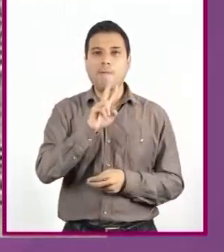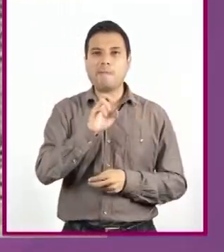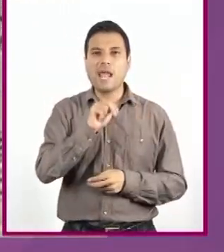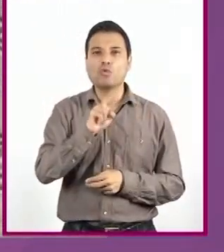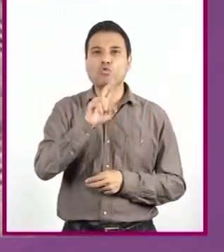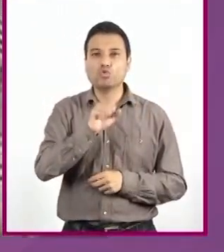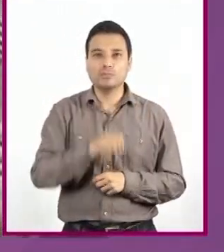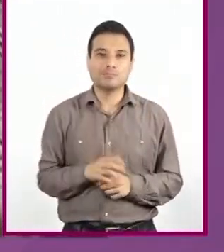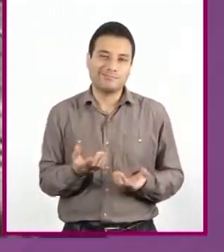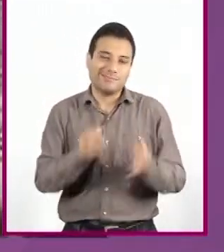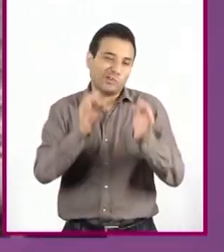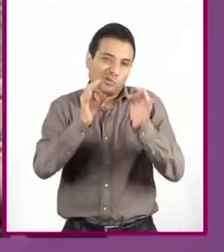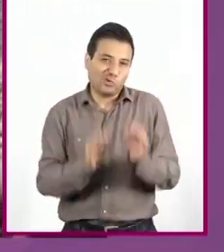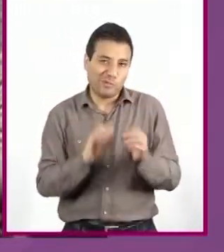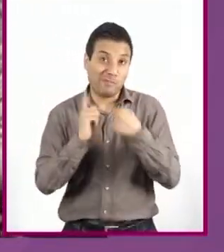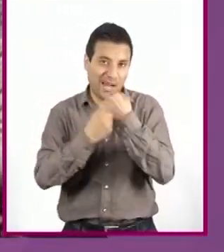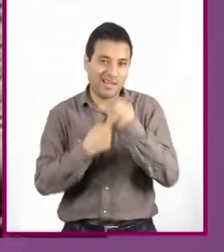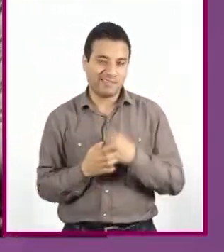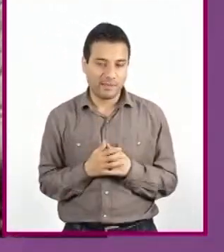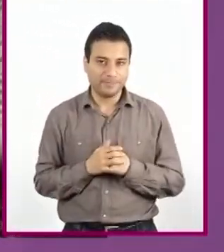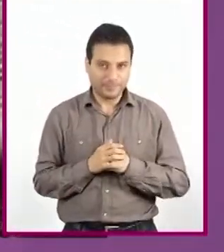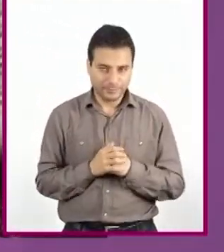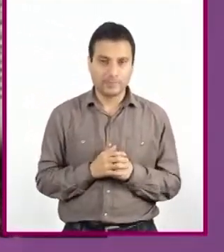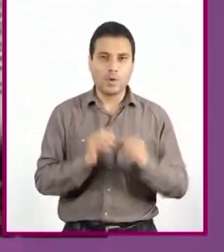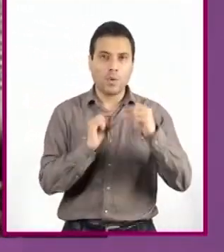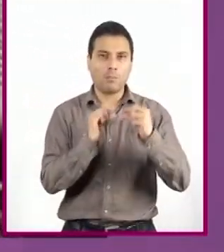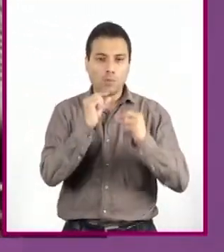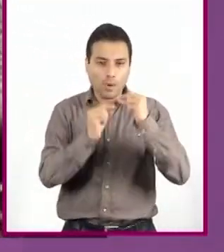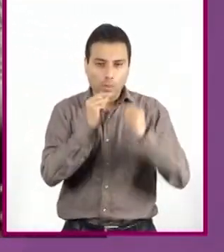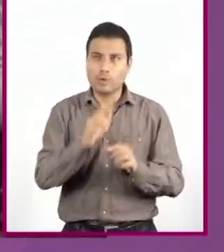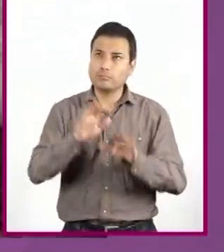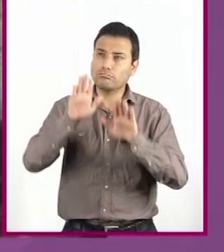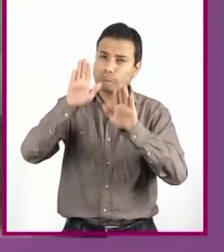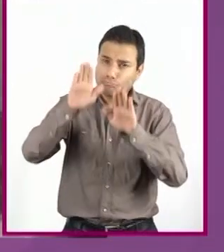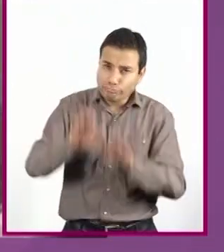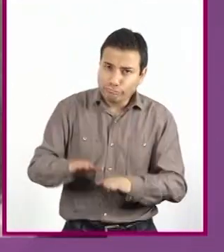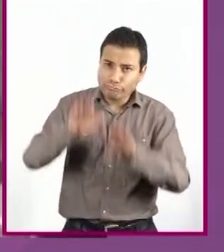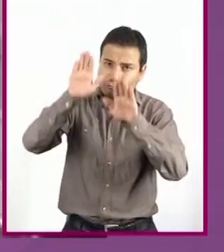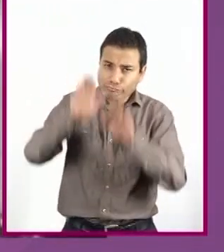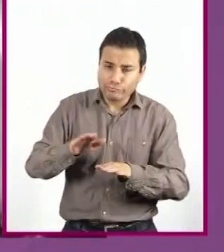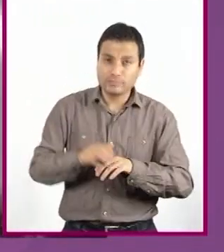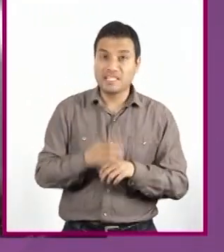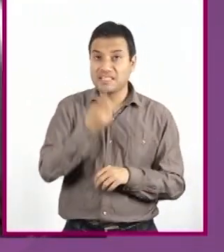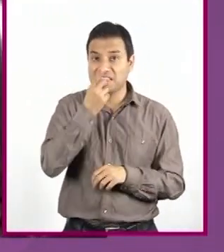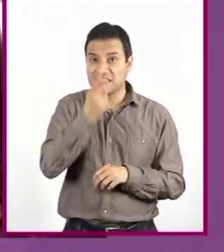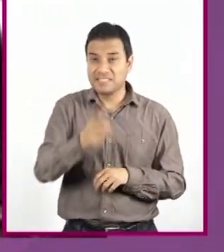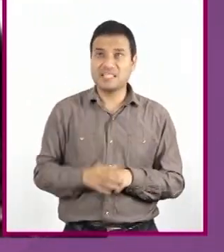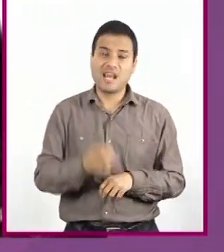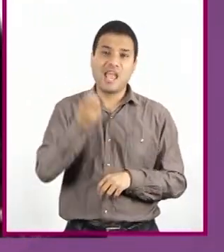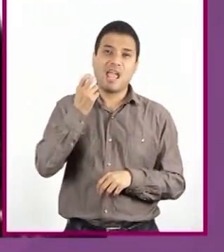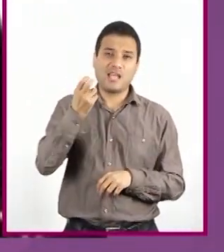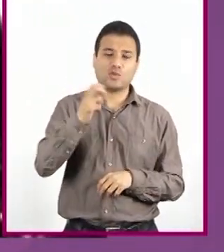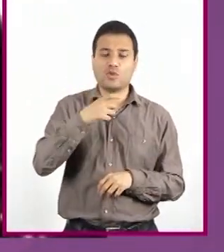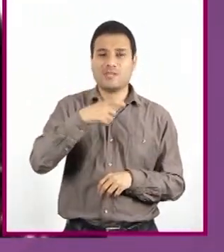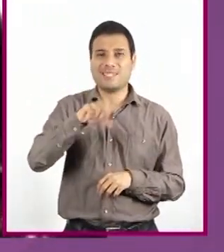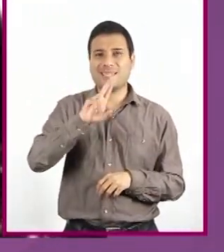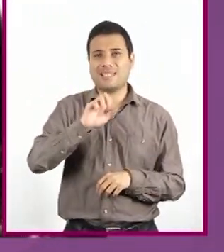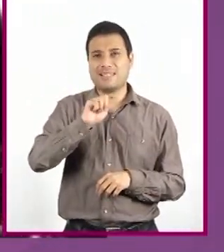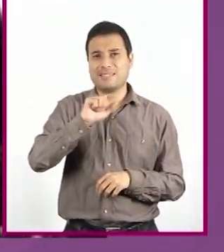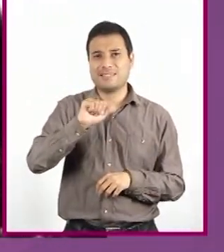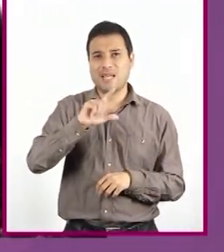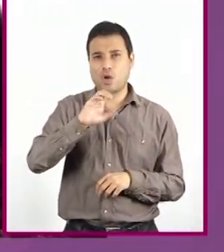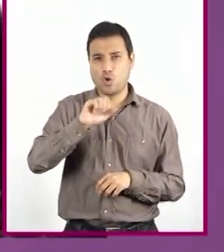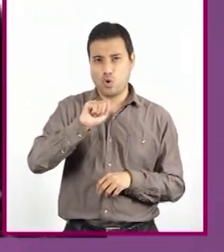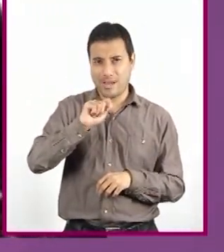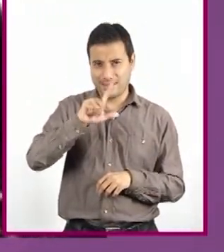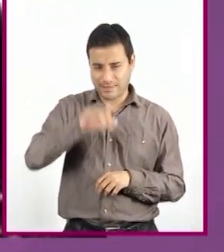y que en realidad es un planeta, se fue transformando en culto a Quetzalcóatl, pájaro serpiente de plumas preciosas.